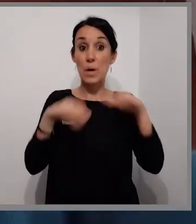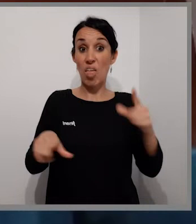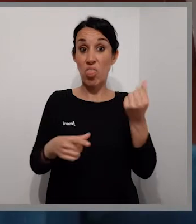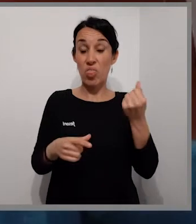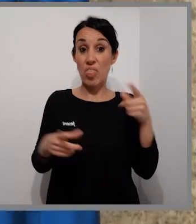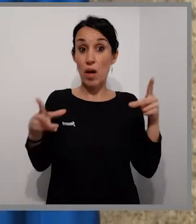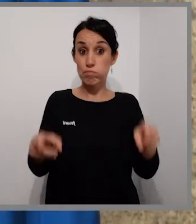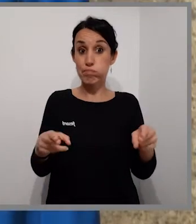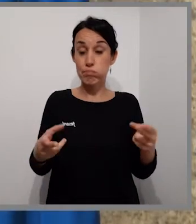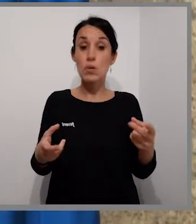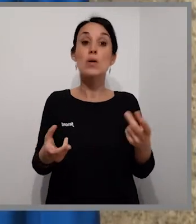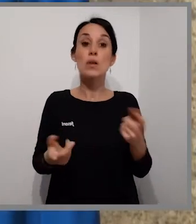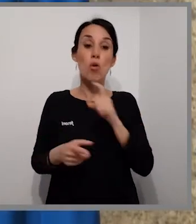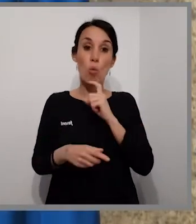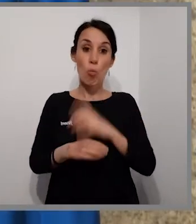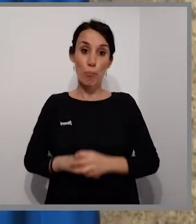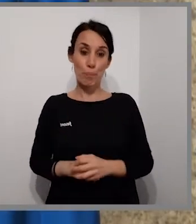Gracias.